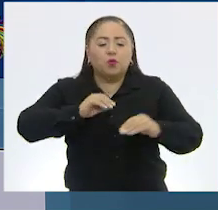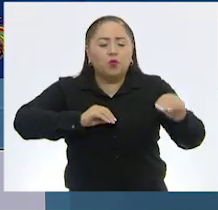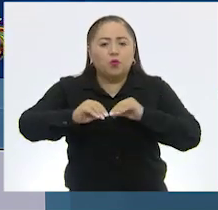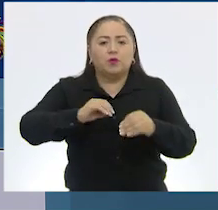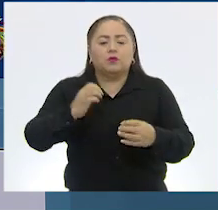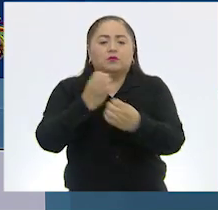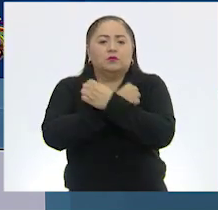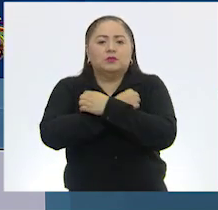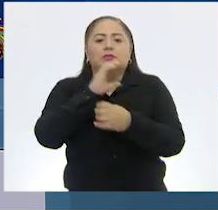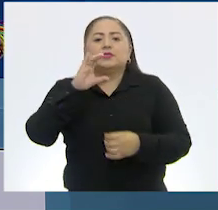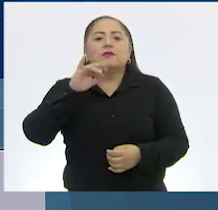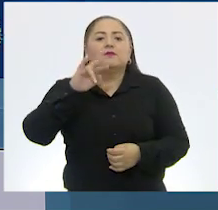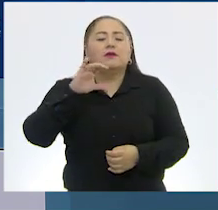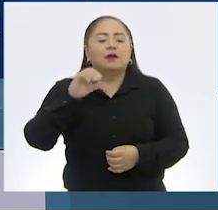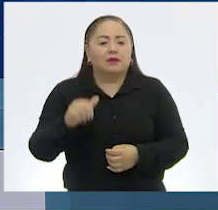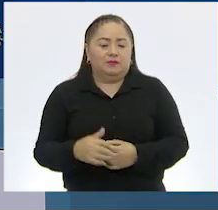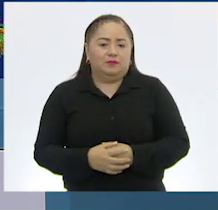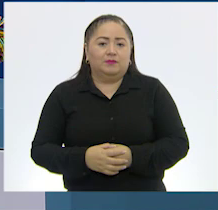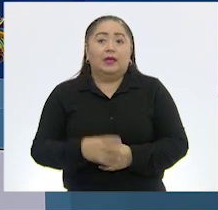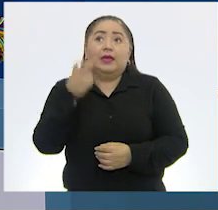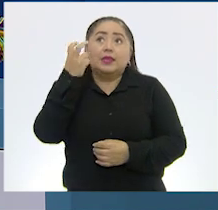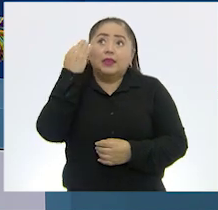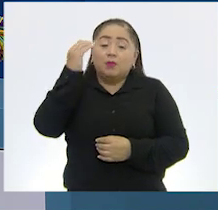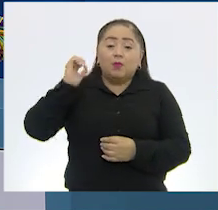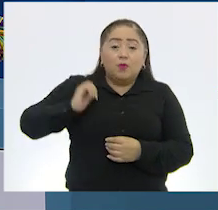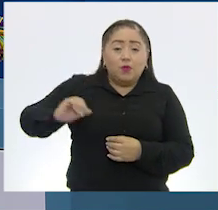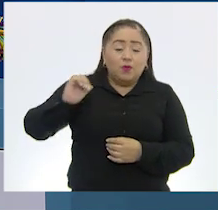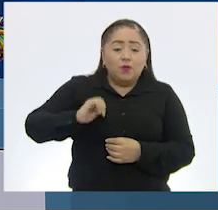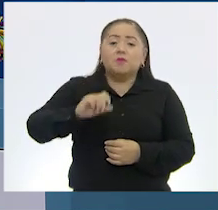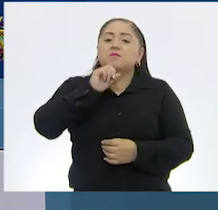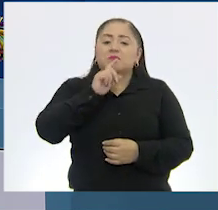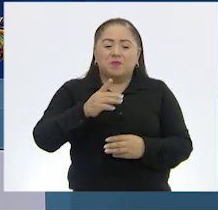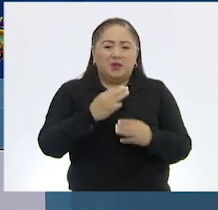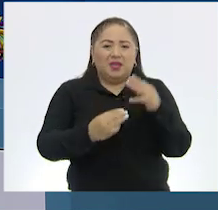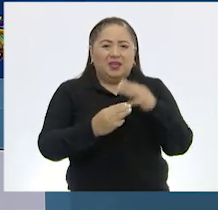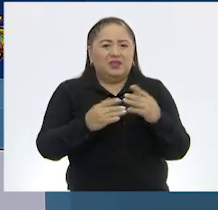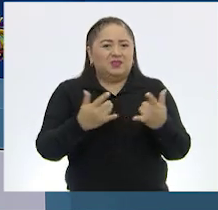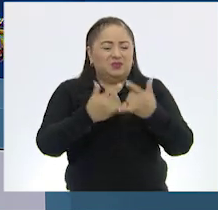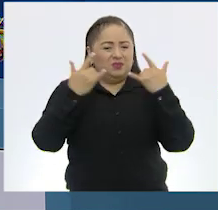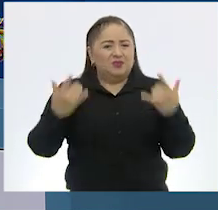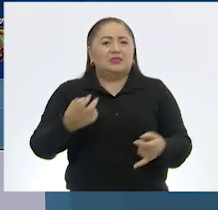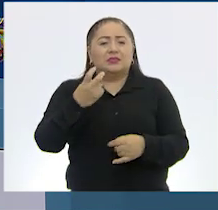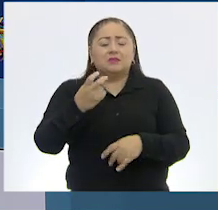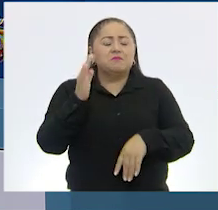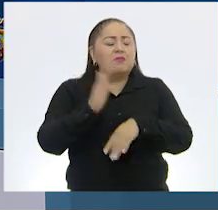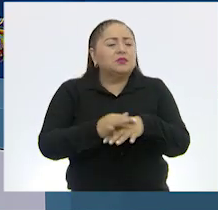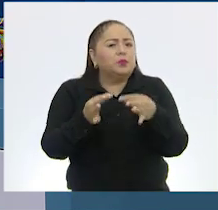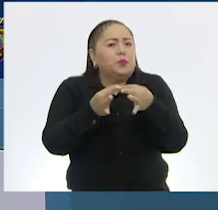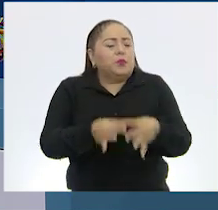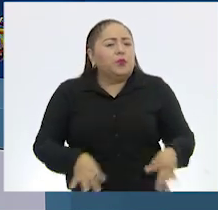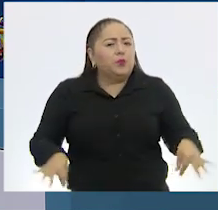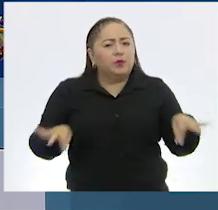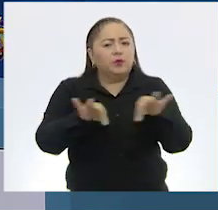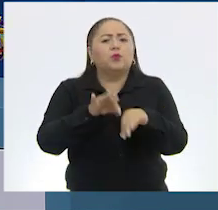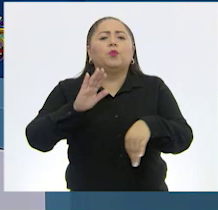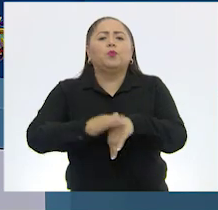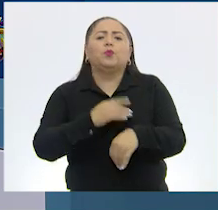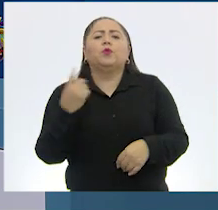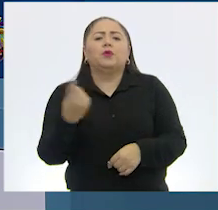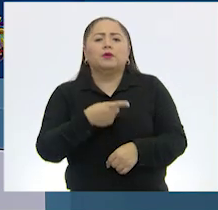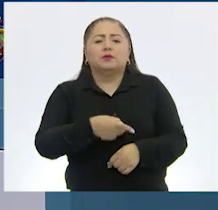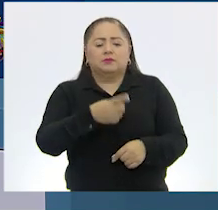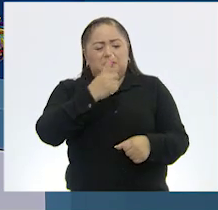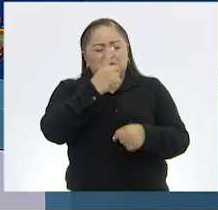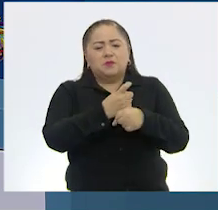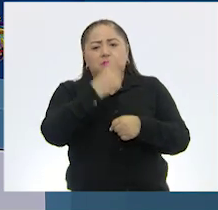la educación cívica. En esta época, justo la materia de historia se volvió una de las más importantes, porque era el medio